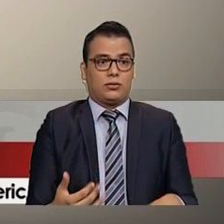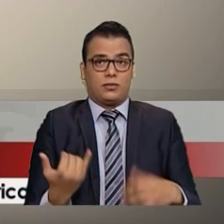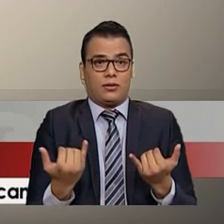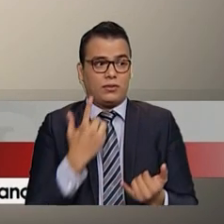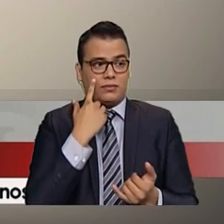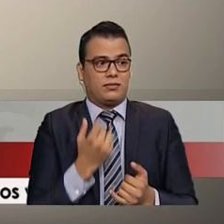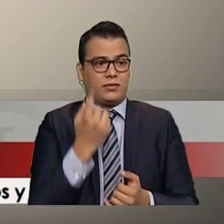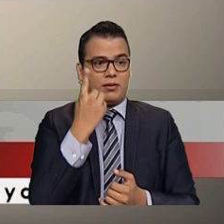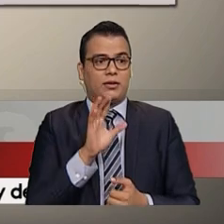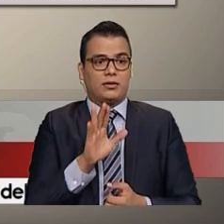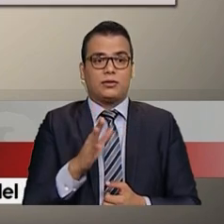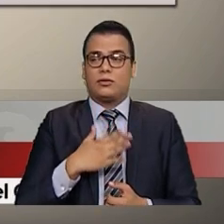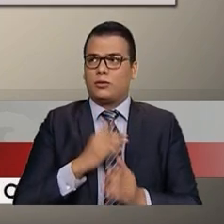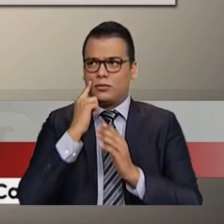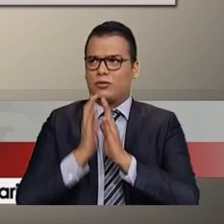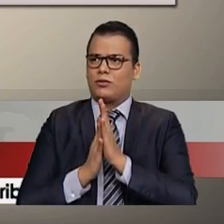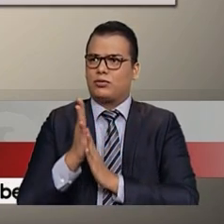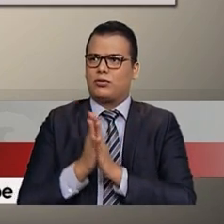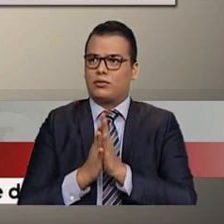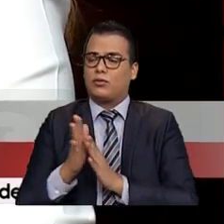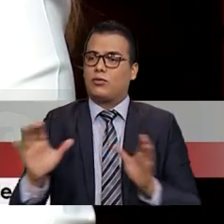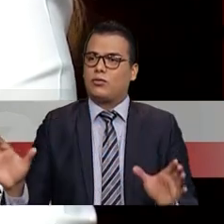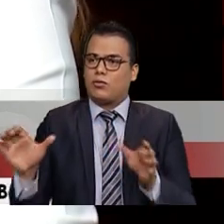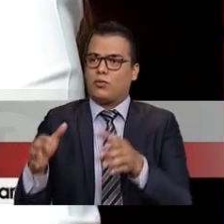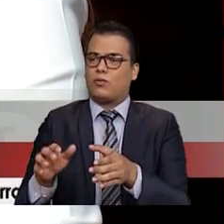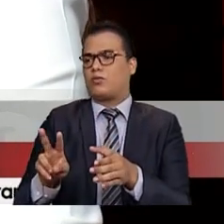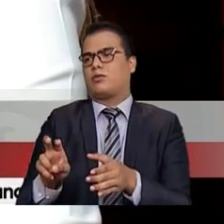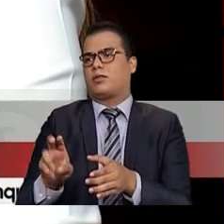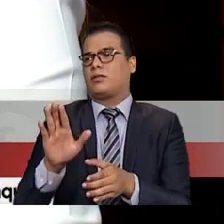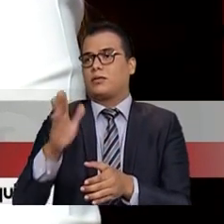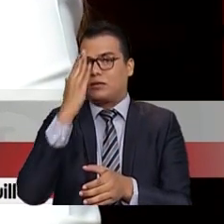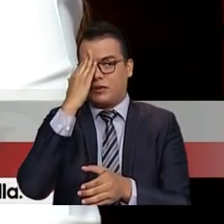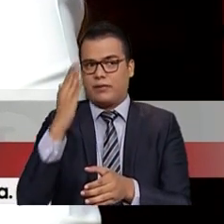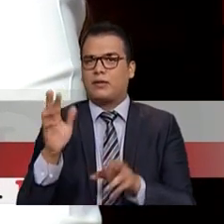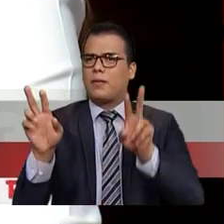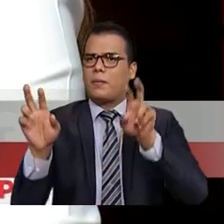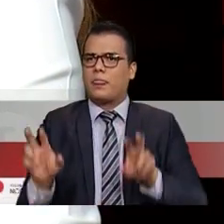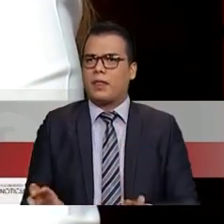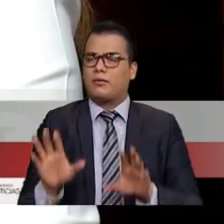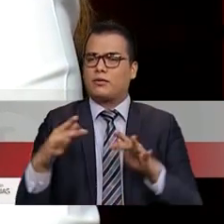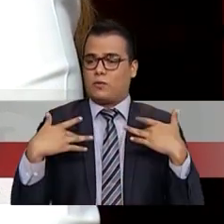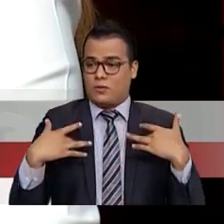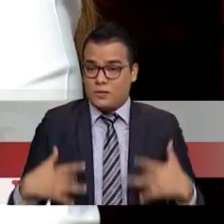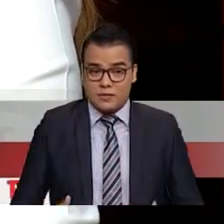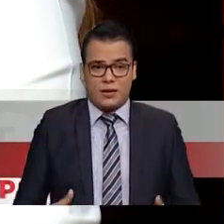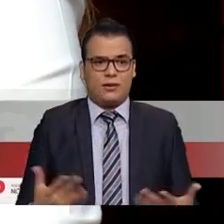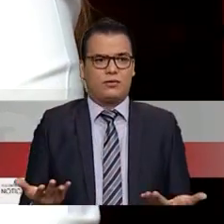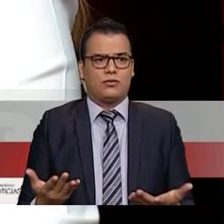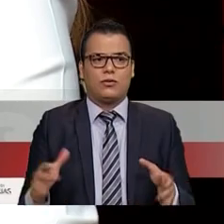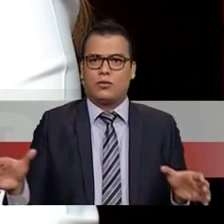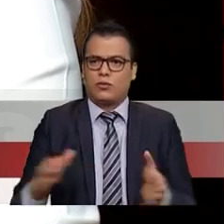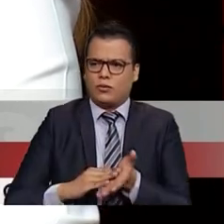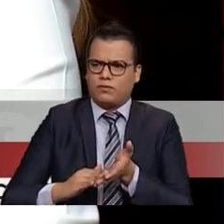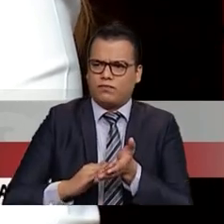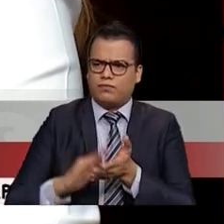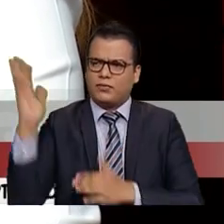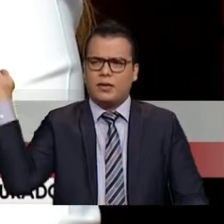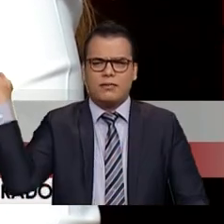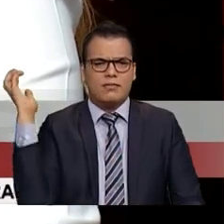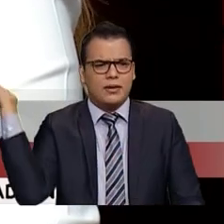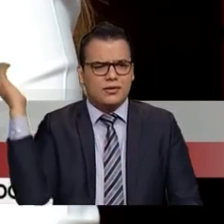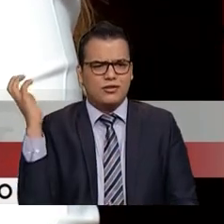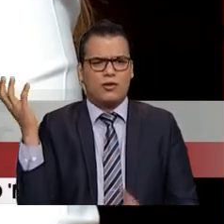grande en la participación en la comisión séptima ustedes saben que por allí pasan los temas de salud por allí pasa la reforma pensional el